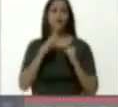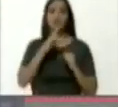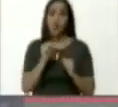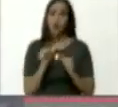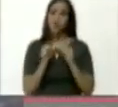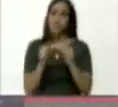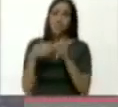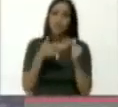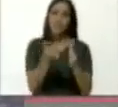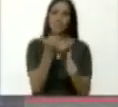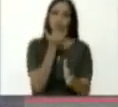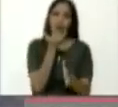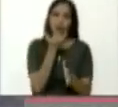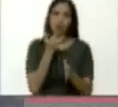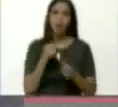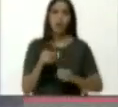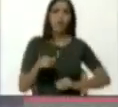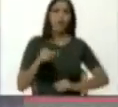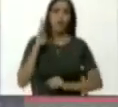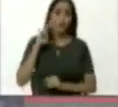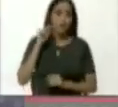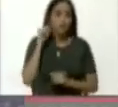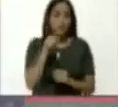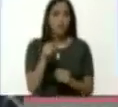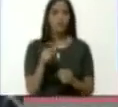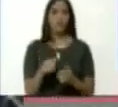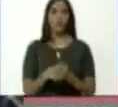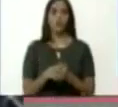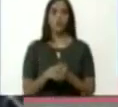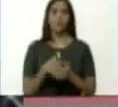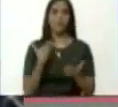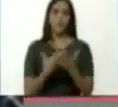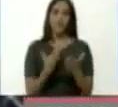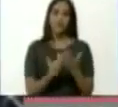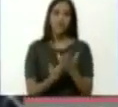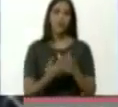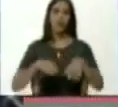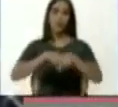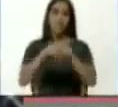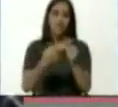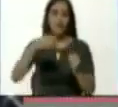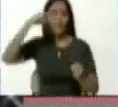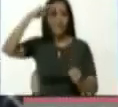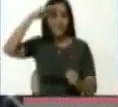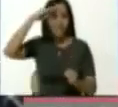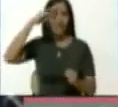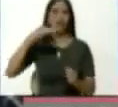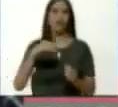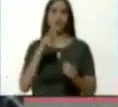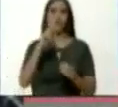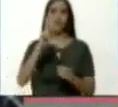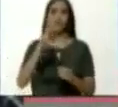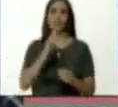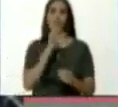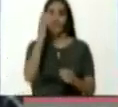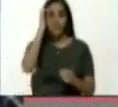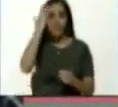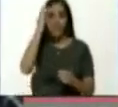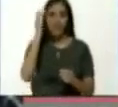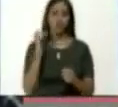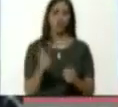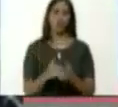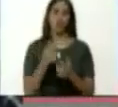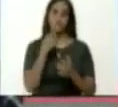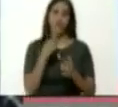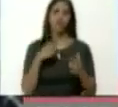camino equivocado. Usted se planteó un quiebre militar el 23 de febrero porque se dijo que iba a